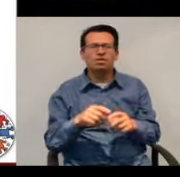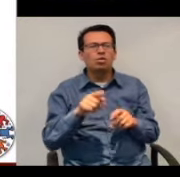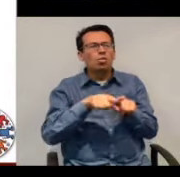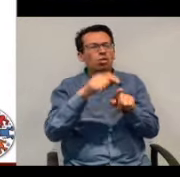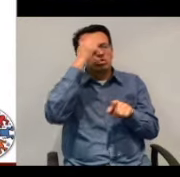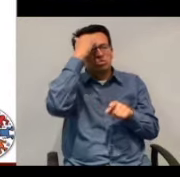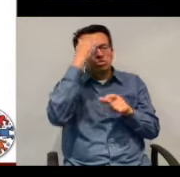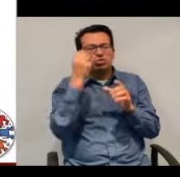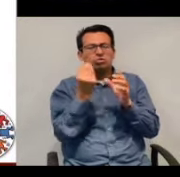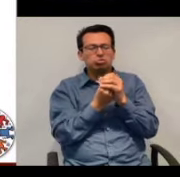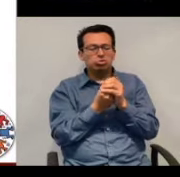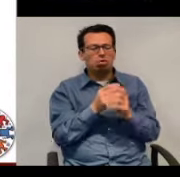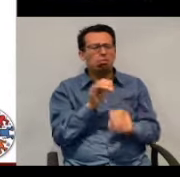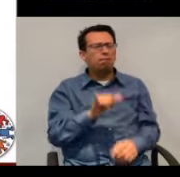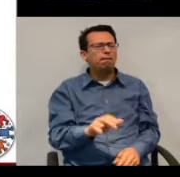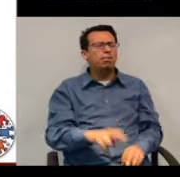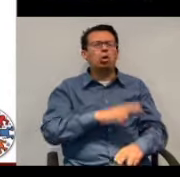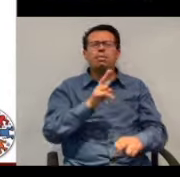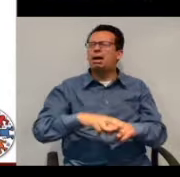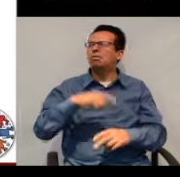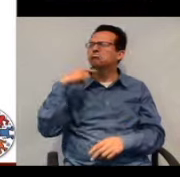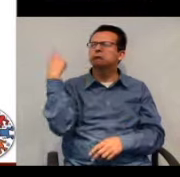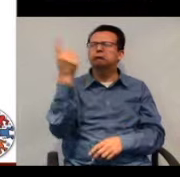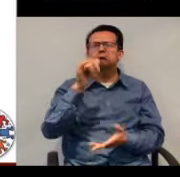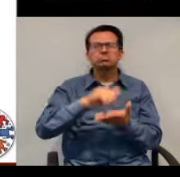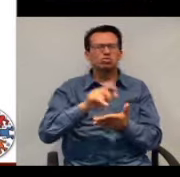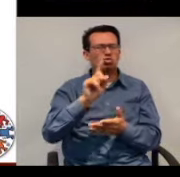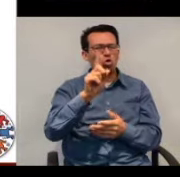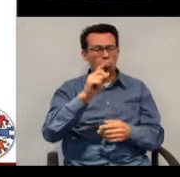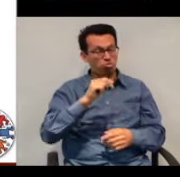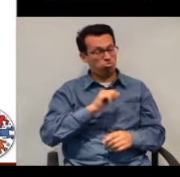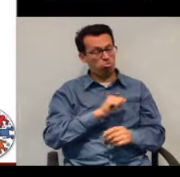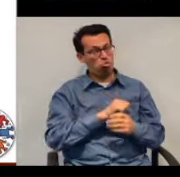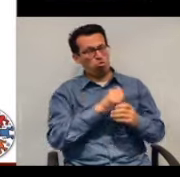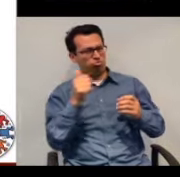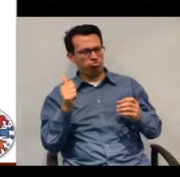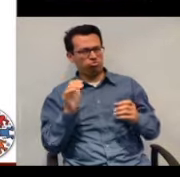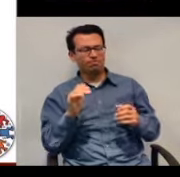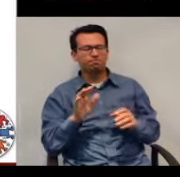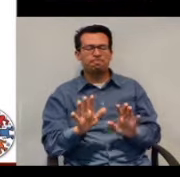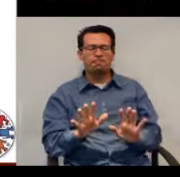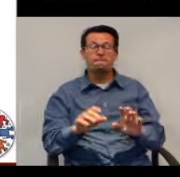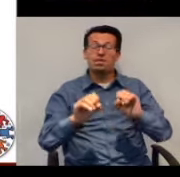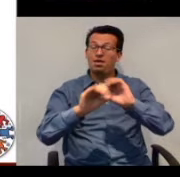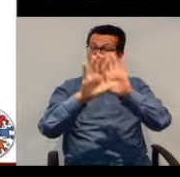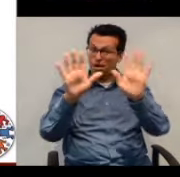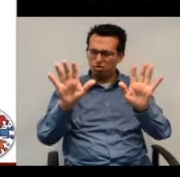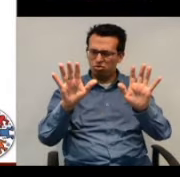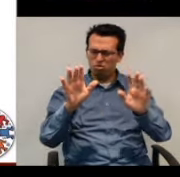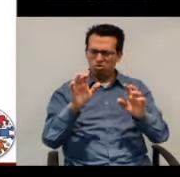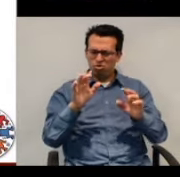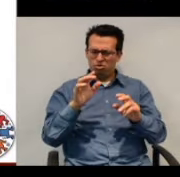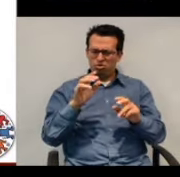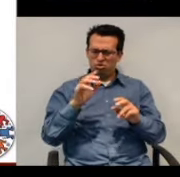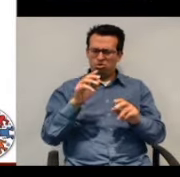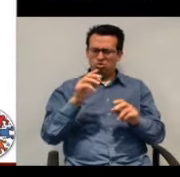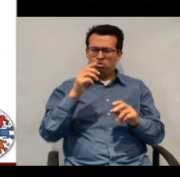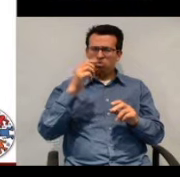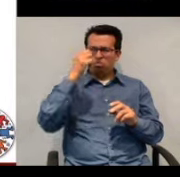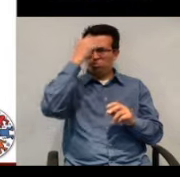poder potenciar la diversidad. Tengamos cuidado, no significa que tenga que hacer cosas que estén fuera de lo común,